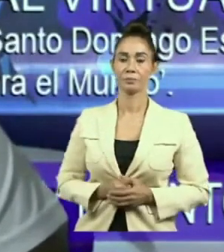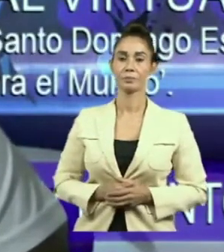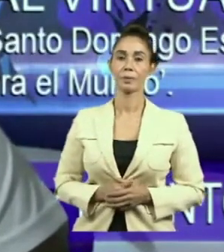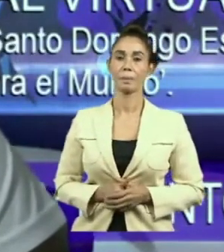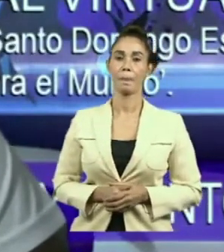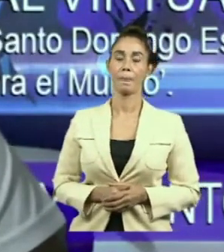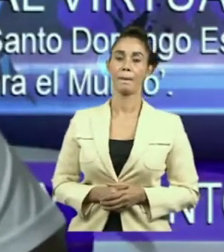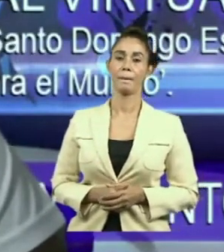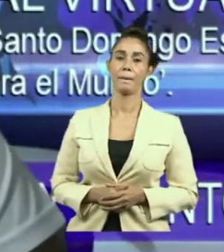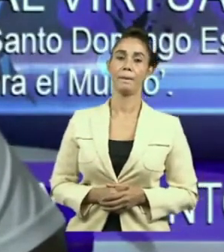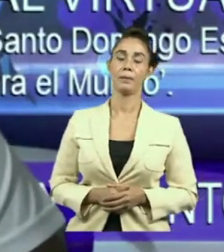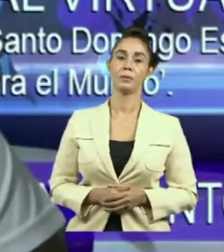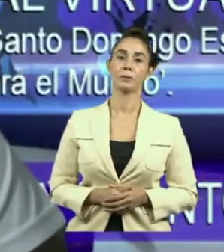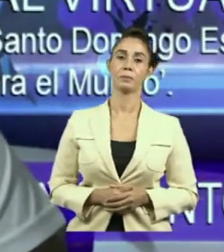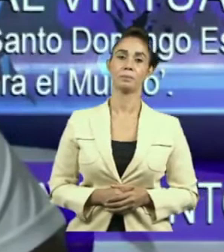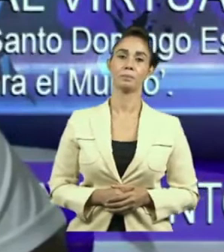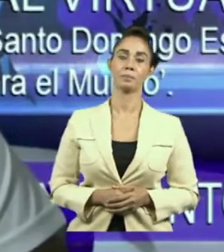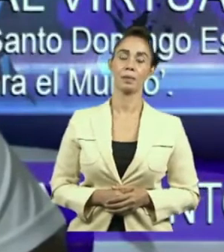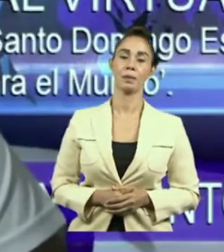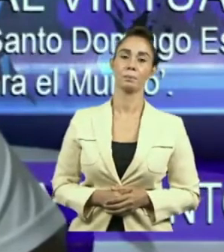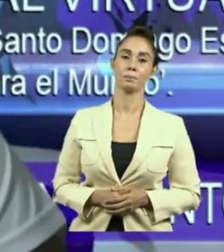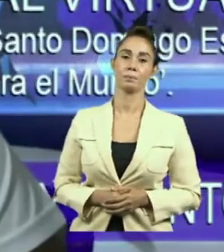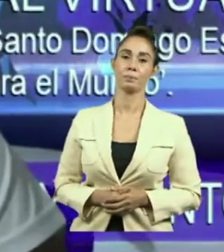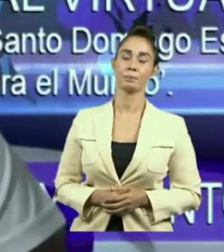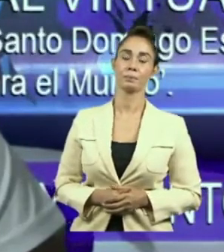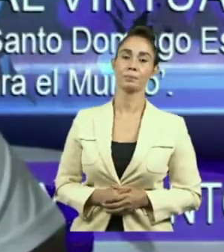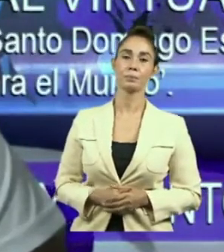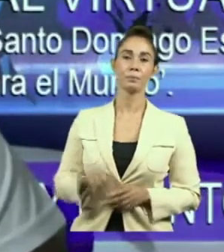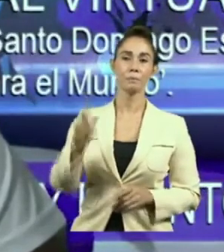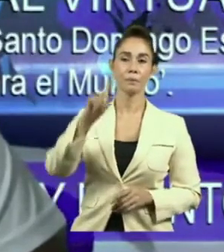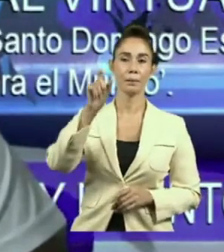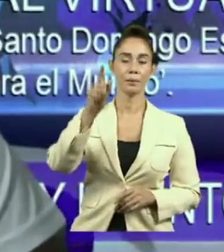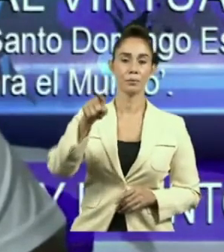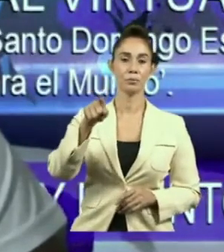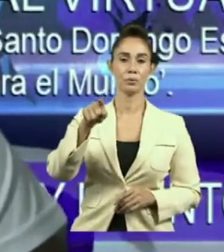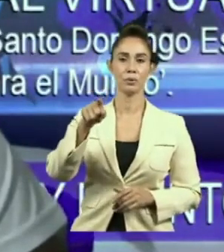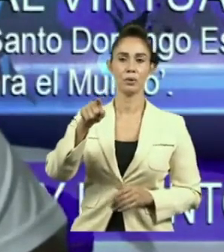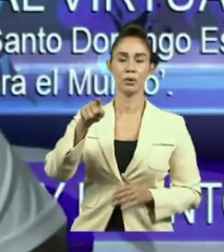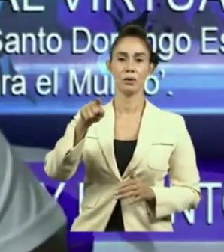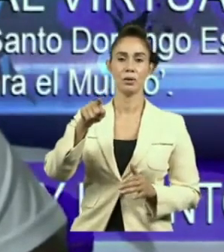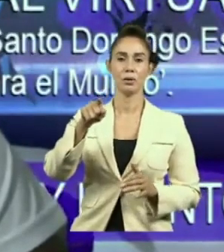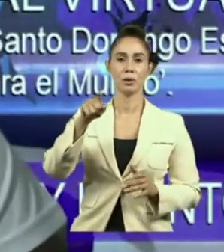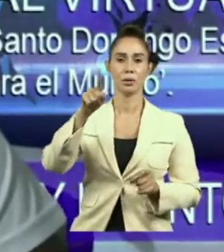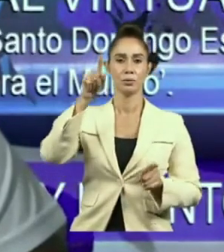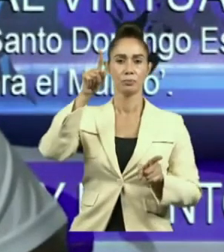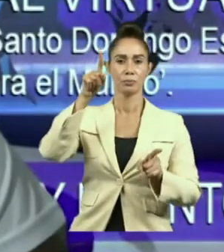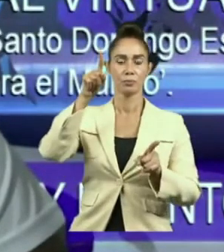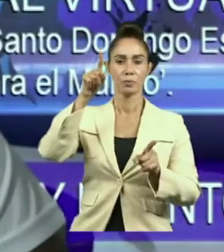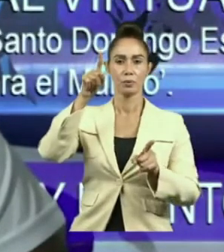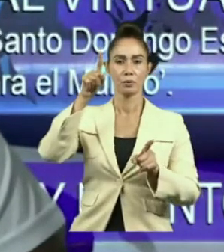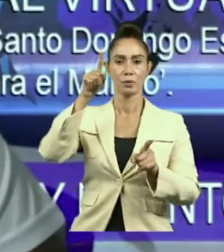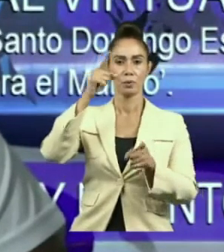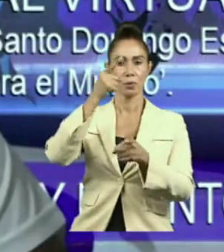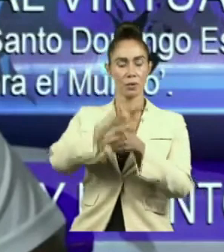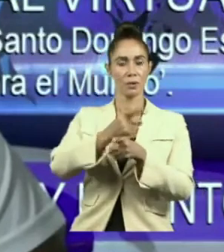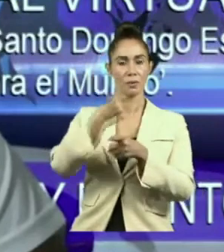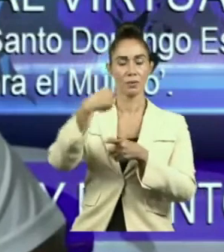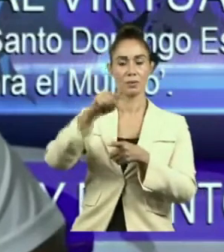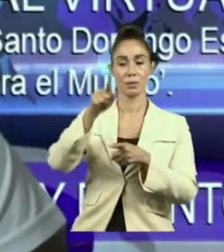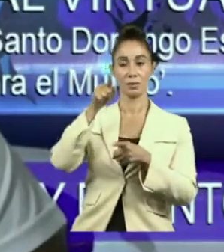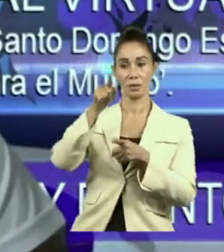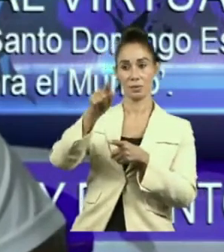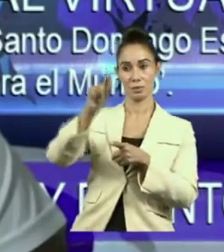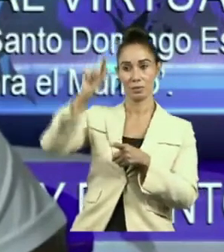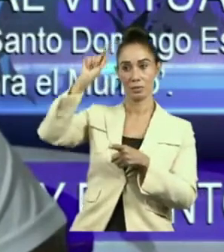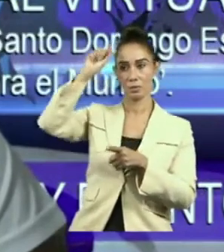lo correcto no sería usted como organismo hablar también con los gobiernos municipales para que le